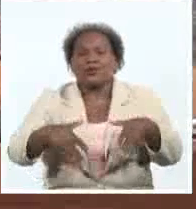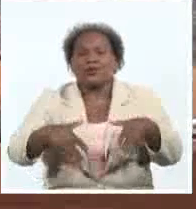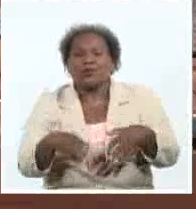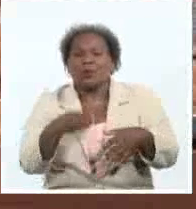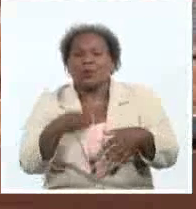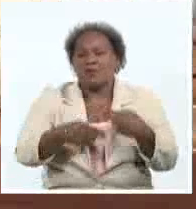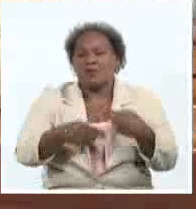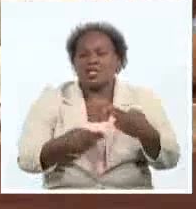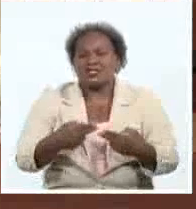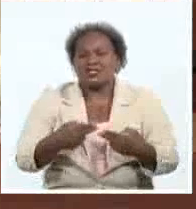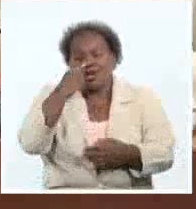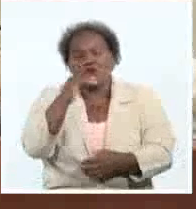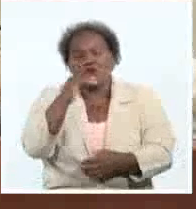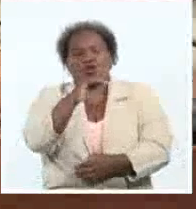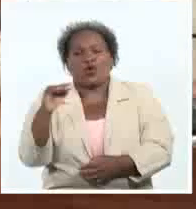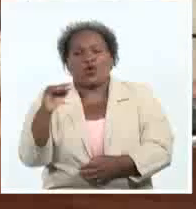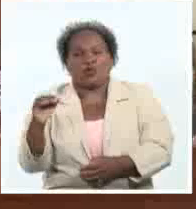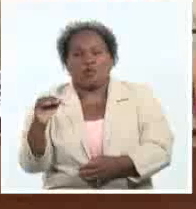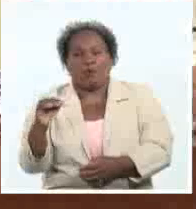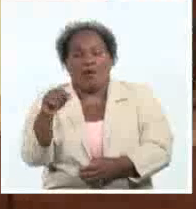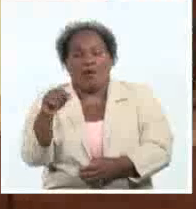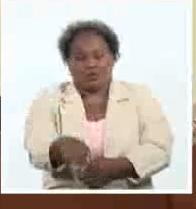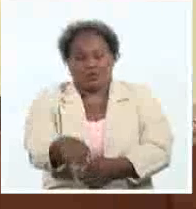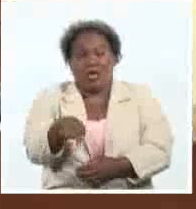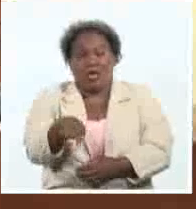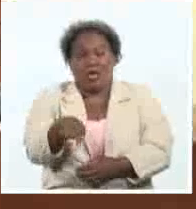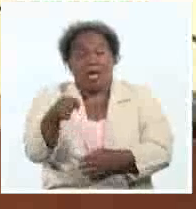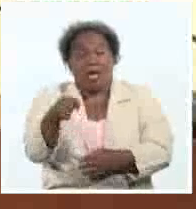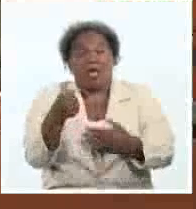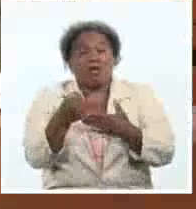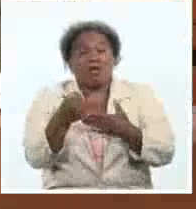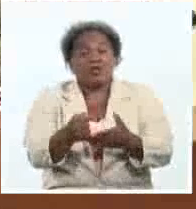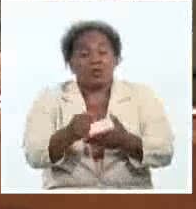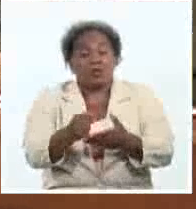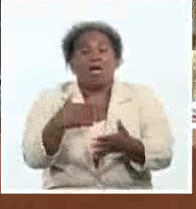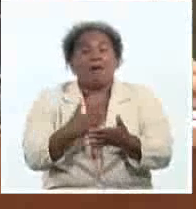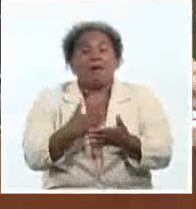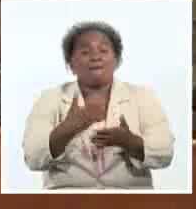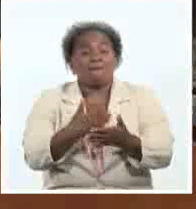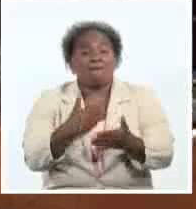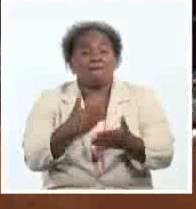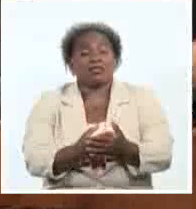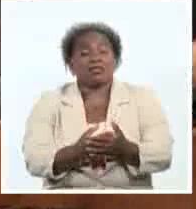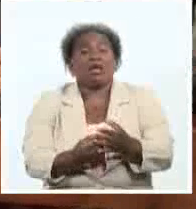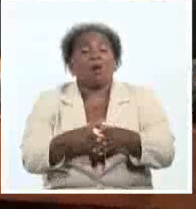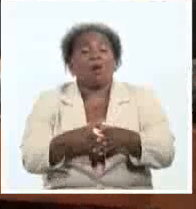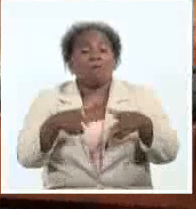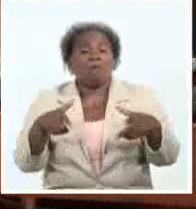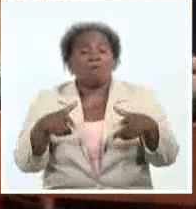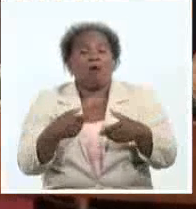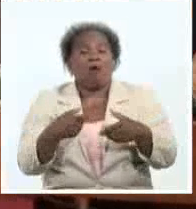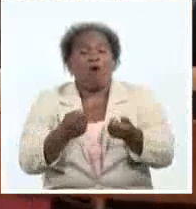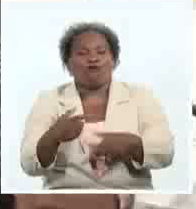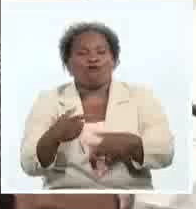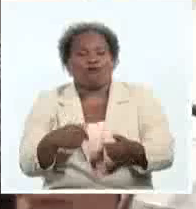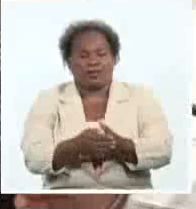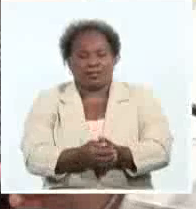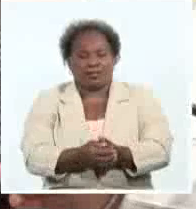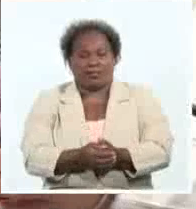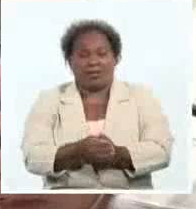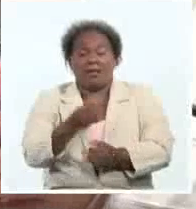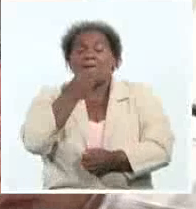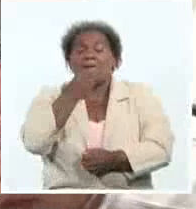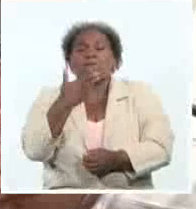y la norma vigente, lo que debe permitir a la empresa incrementar y diversificar las ofertas. La posibilidad de que la